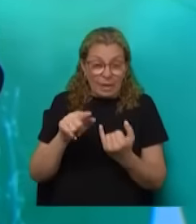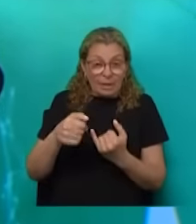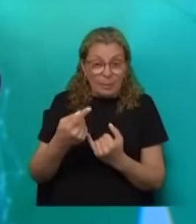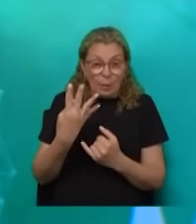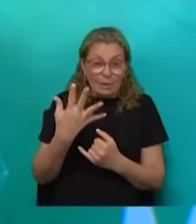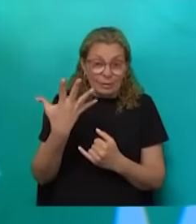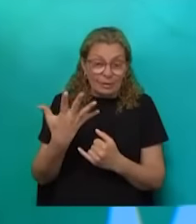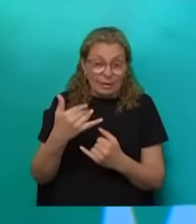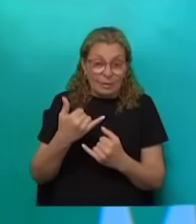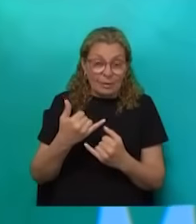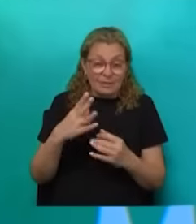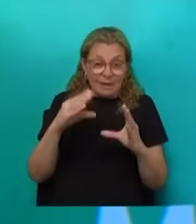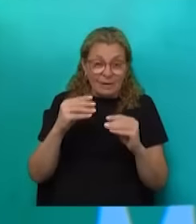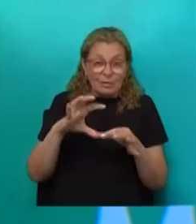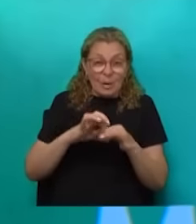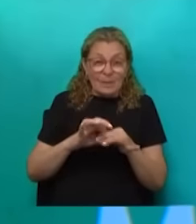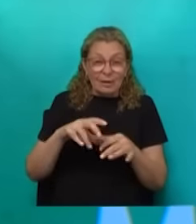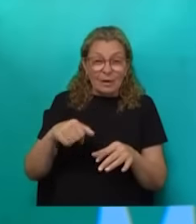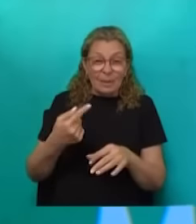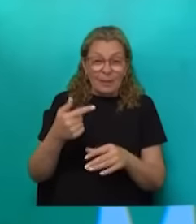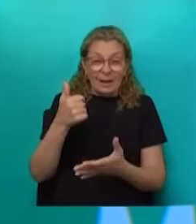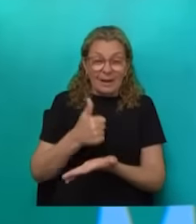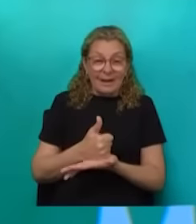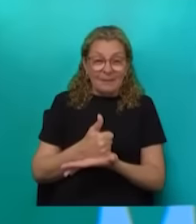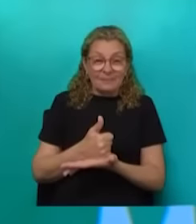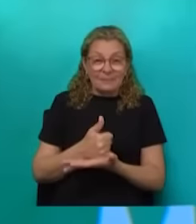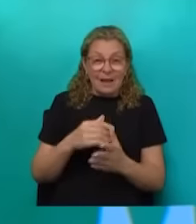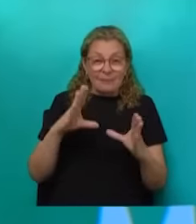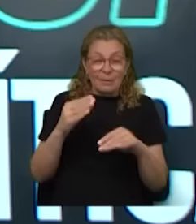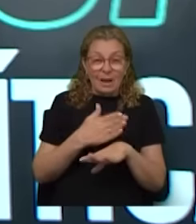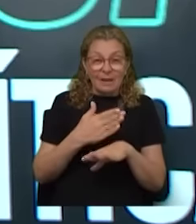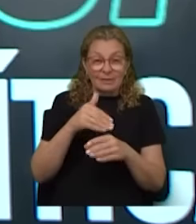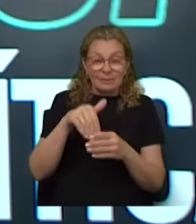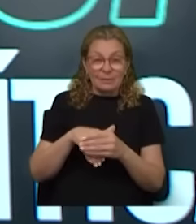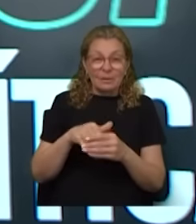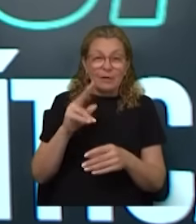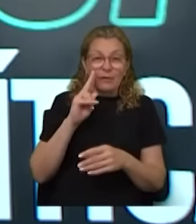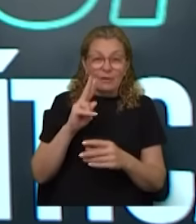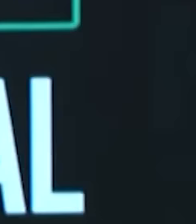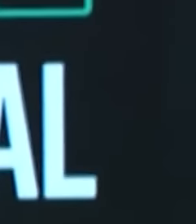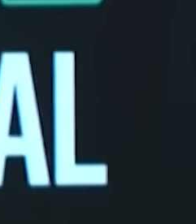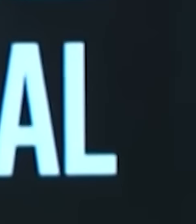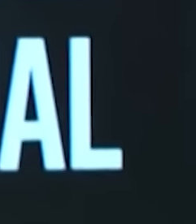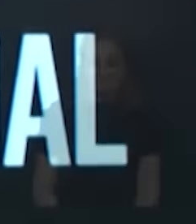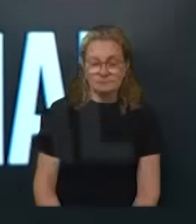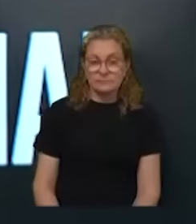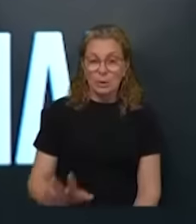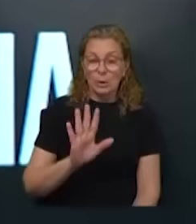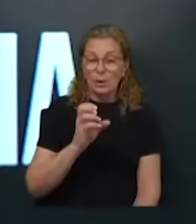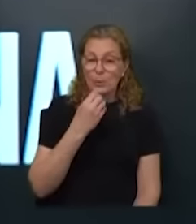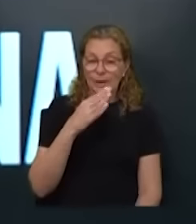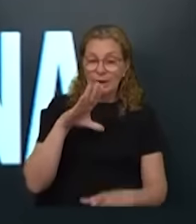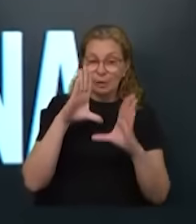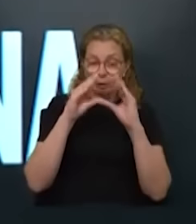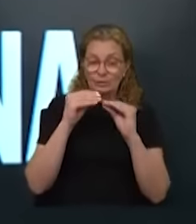45 estarás hablando el miércoles que viene aquí en la en la columna previa al balotaje hasta entonces Eduardo nos vemos el miércoles Qué tal Buenas noches